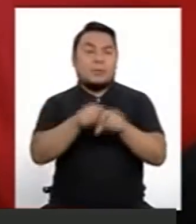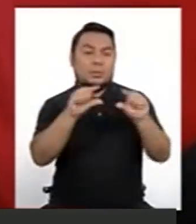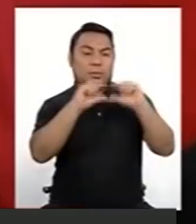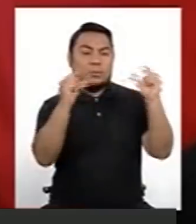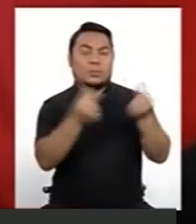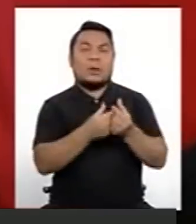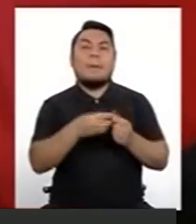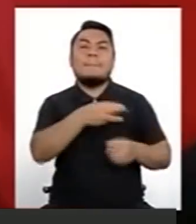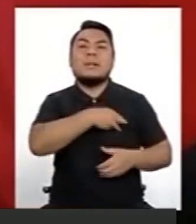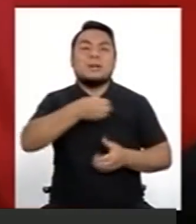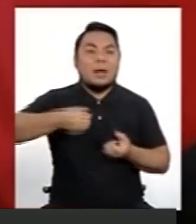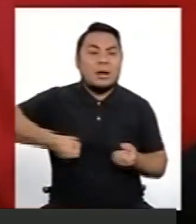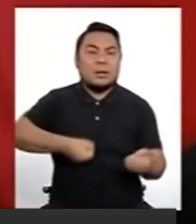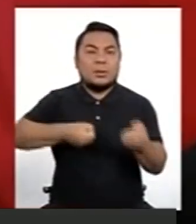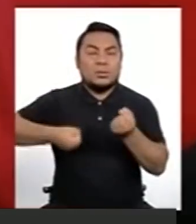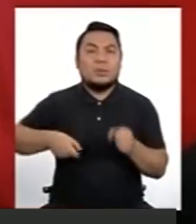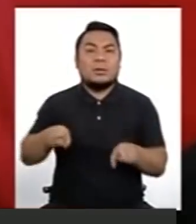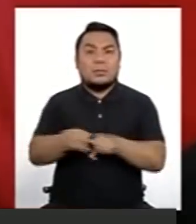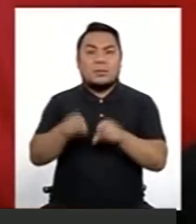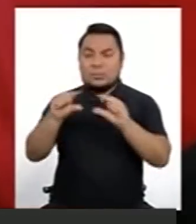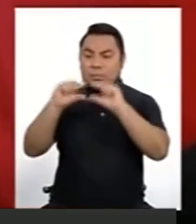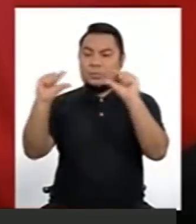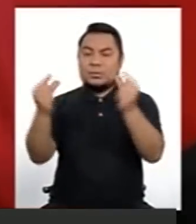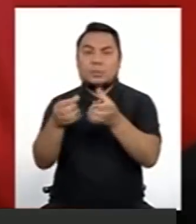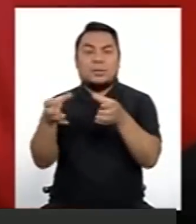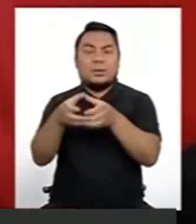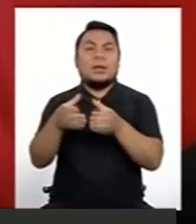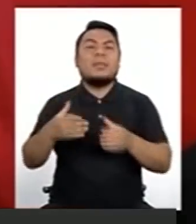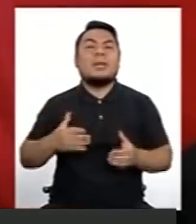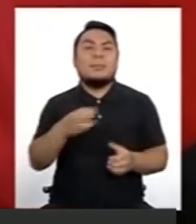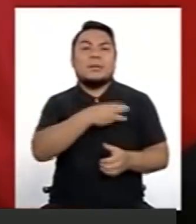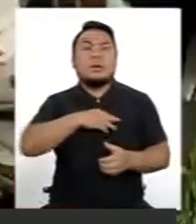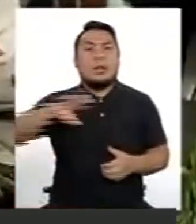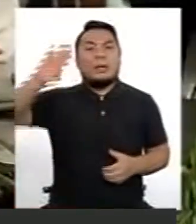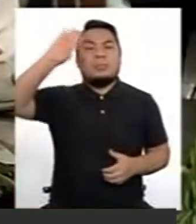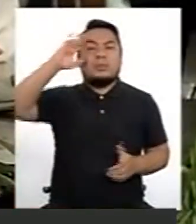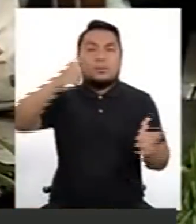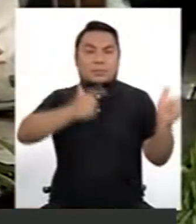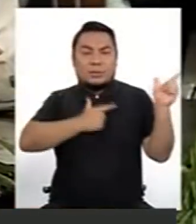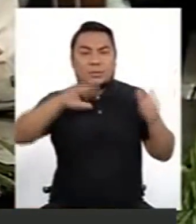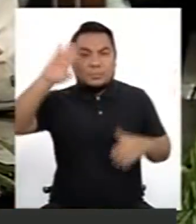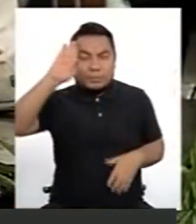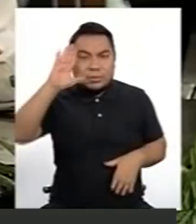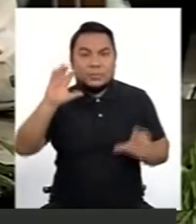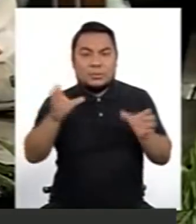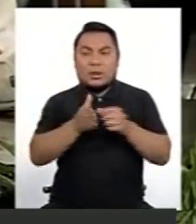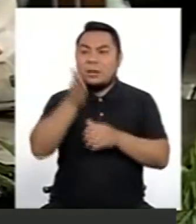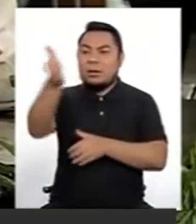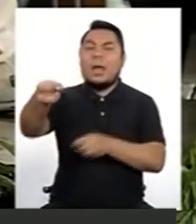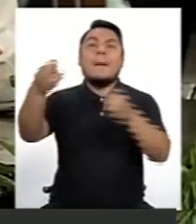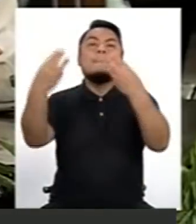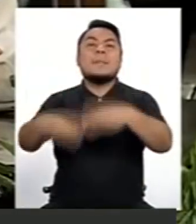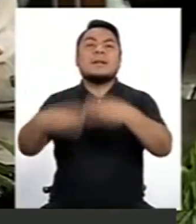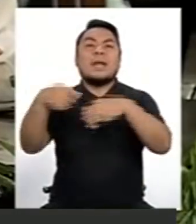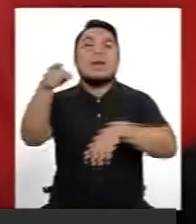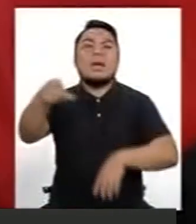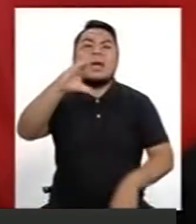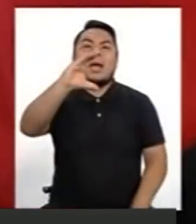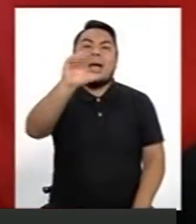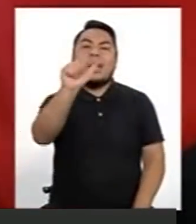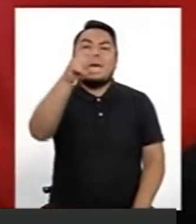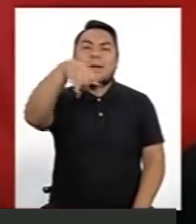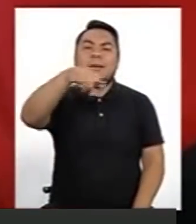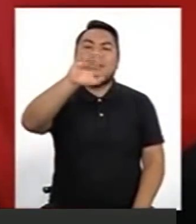del Ministerio de Agricultura y ha ido personal del Ministerio de Defensa, Fuerzas Armadas y Policía al mercado de Caquetá. Hemos